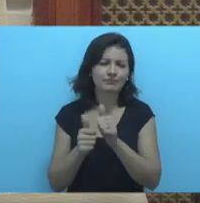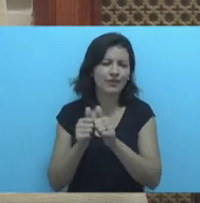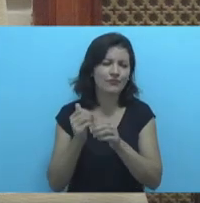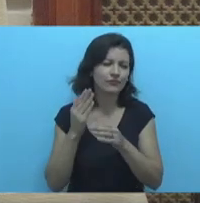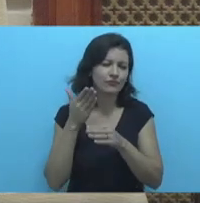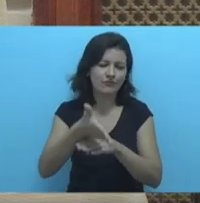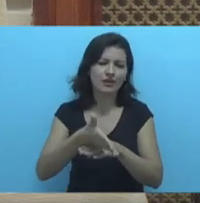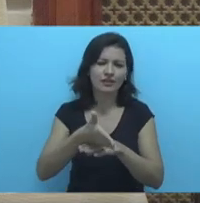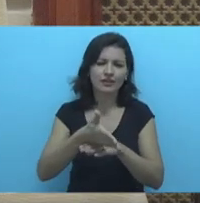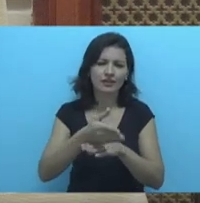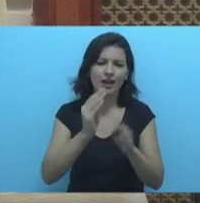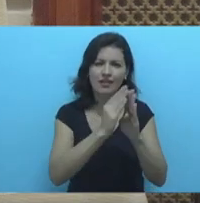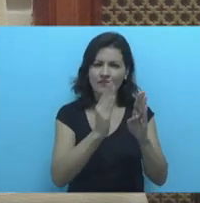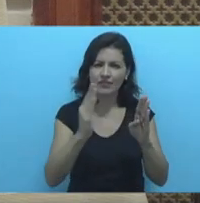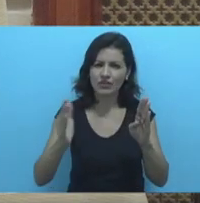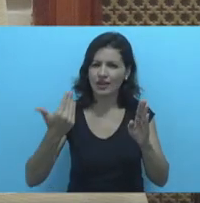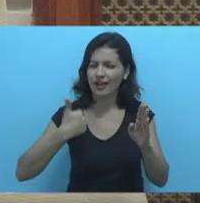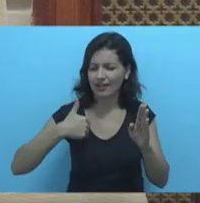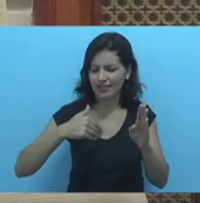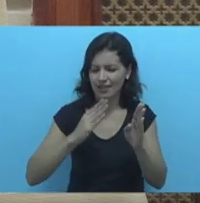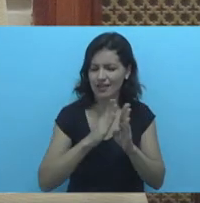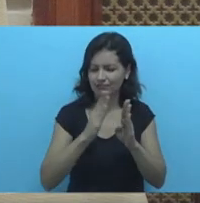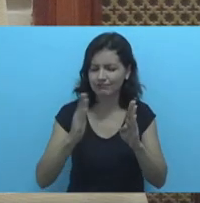Argentina, y abrazarla